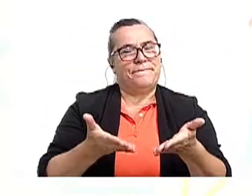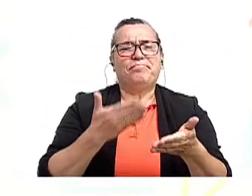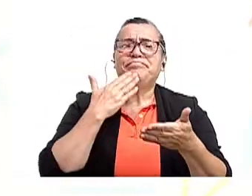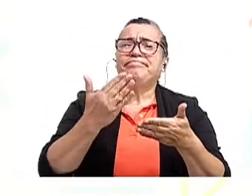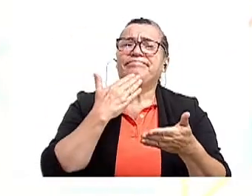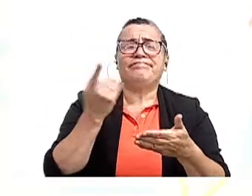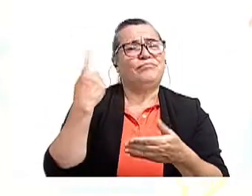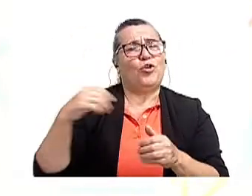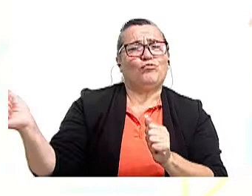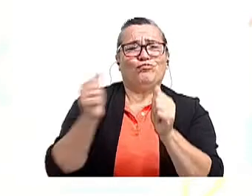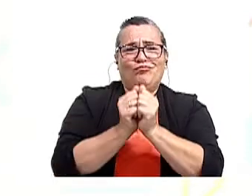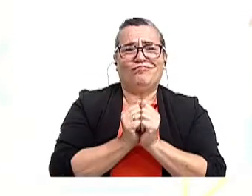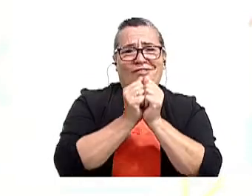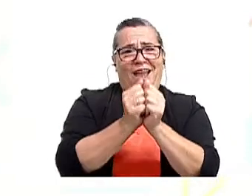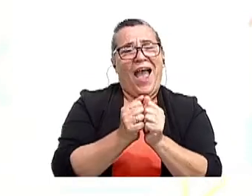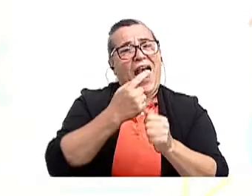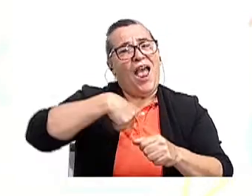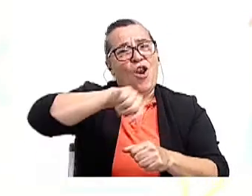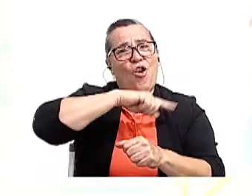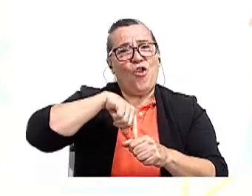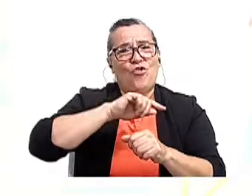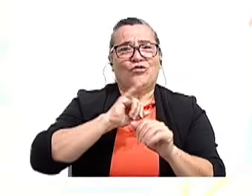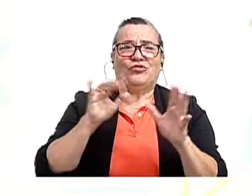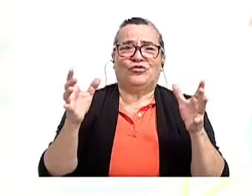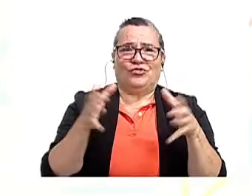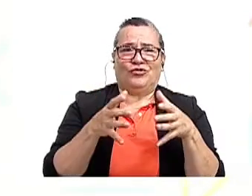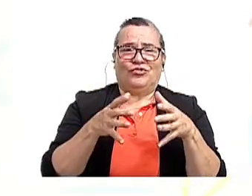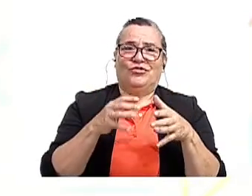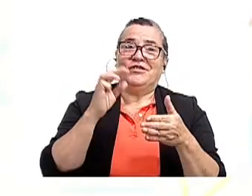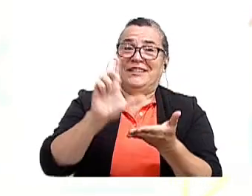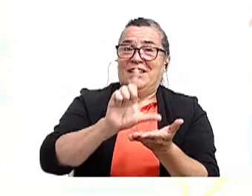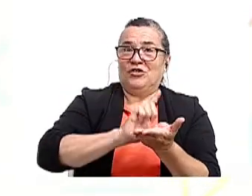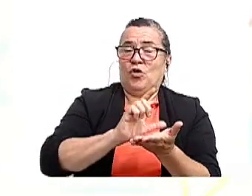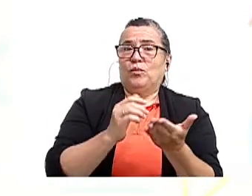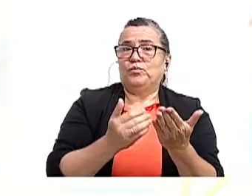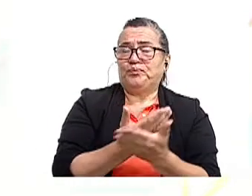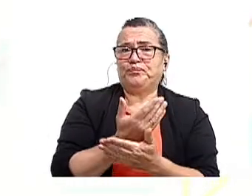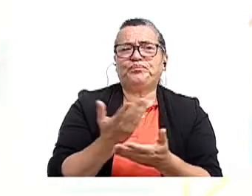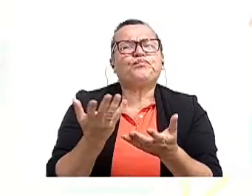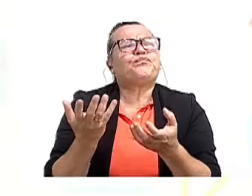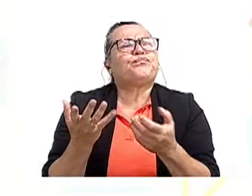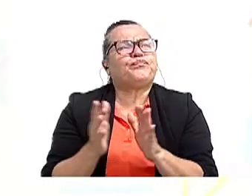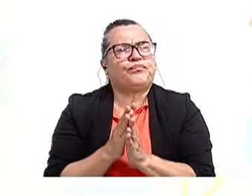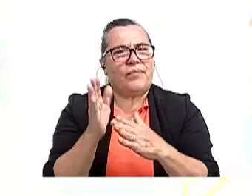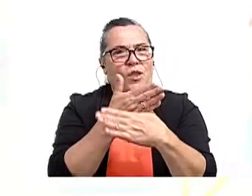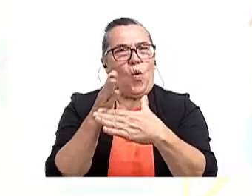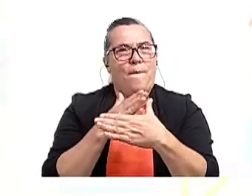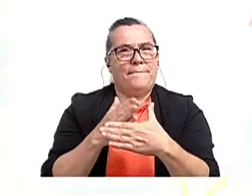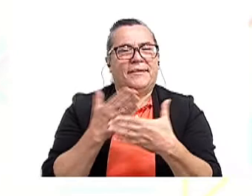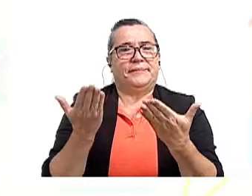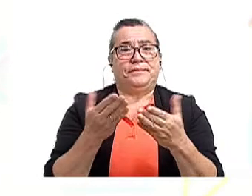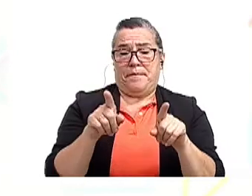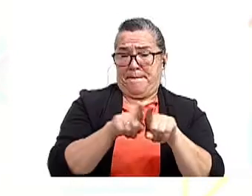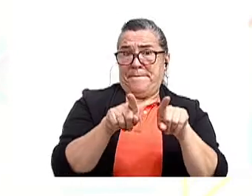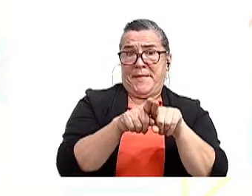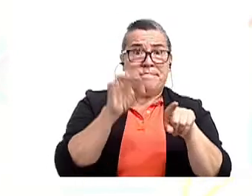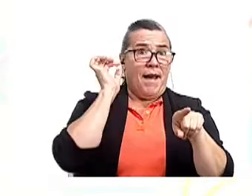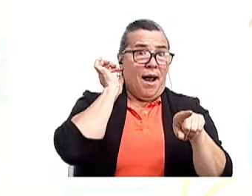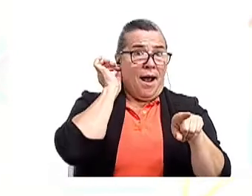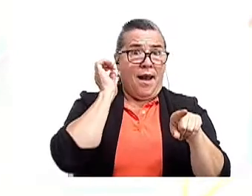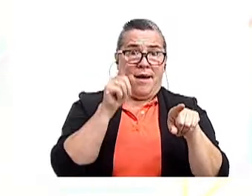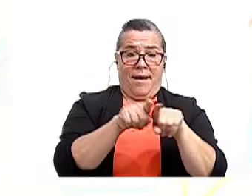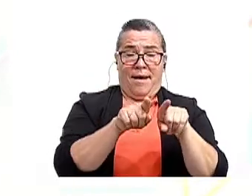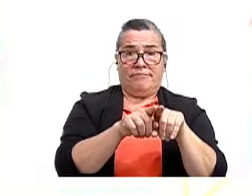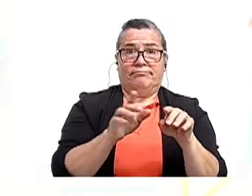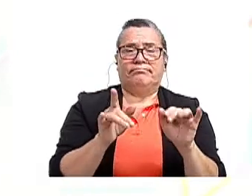por acompañarnos en esta nueva clase. Les quiero compartir lo siguiente. Mi hermana me